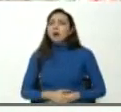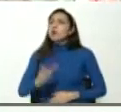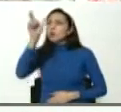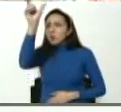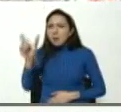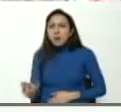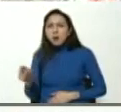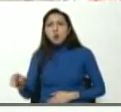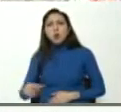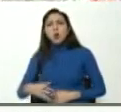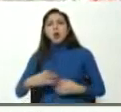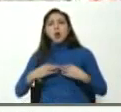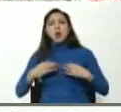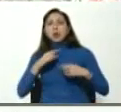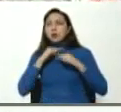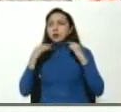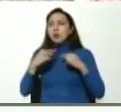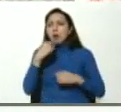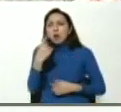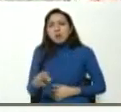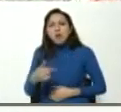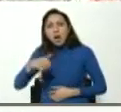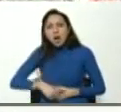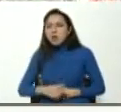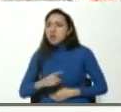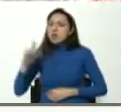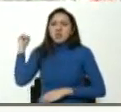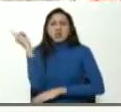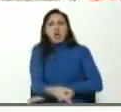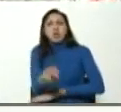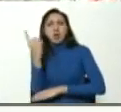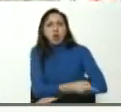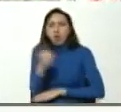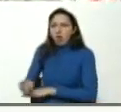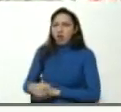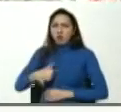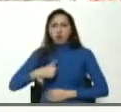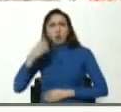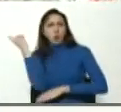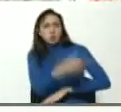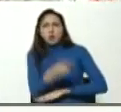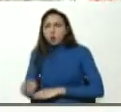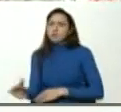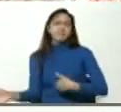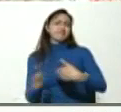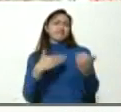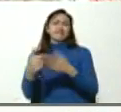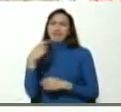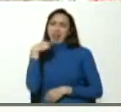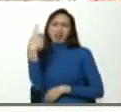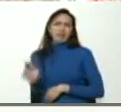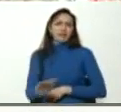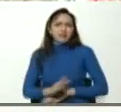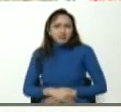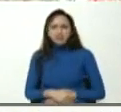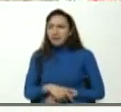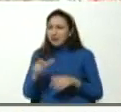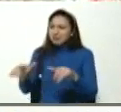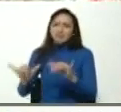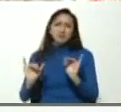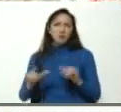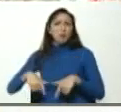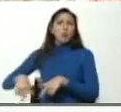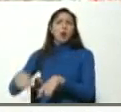de sotana a decir que en venezuela hay una dictadura y que maduro es un dictador no importa que lo digan desde sus palacios